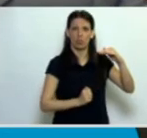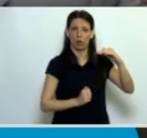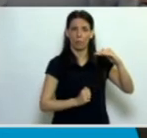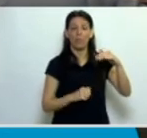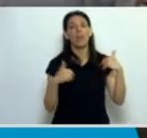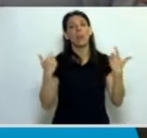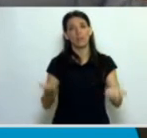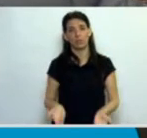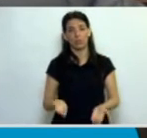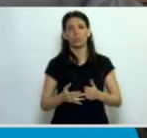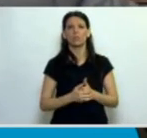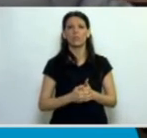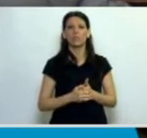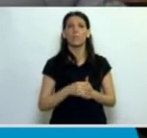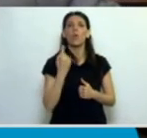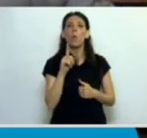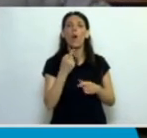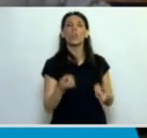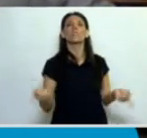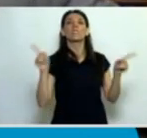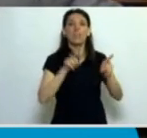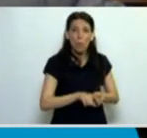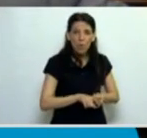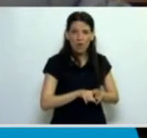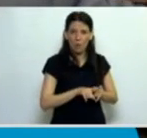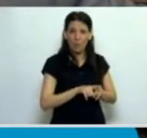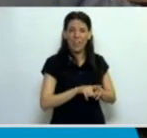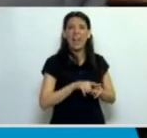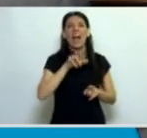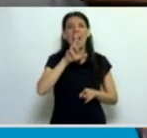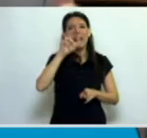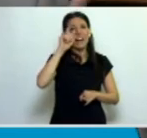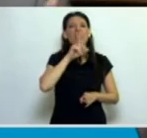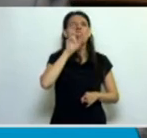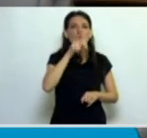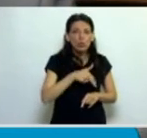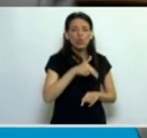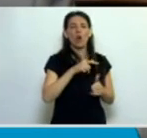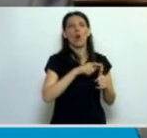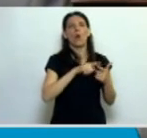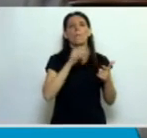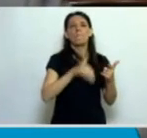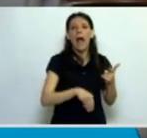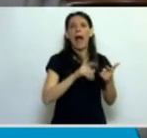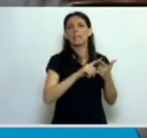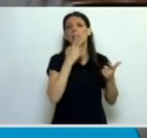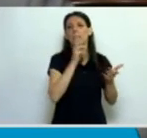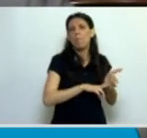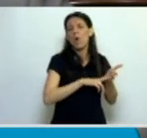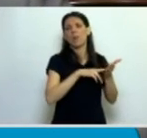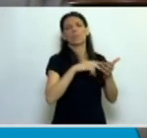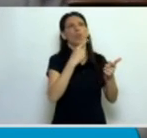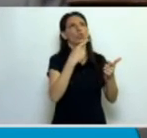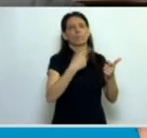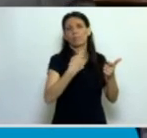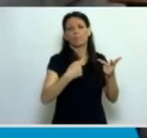Es decir, que la restitución de las contribuciones patronales y la eliminación de las múltiples desgravaciones destinadas a la